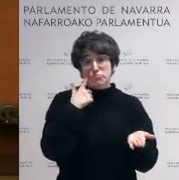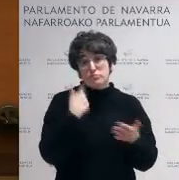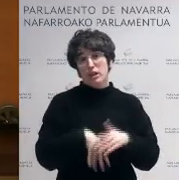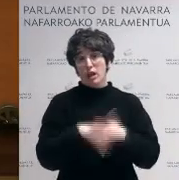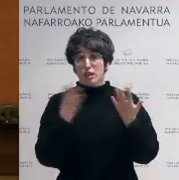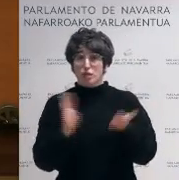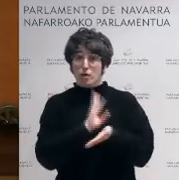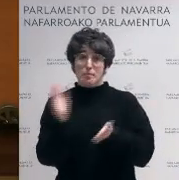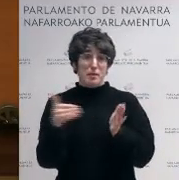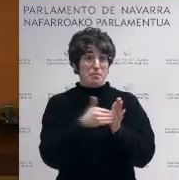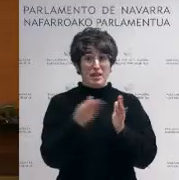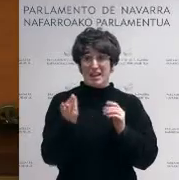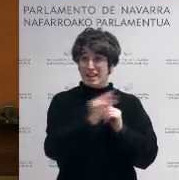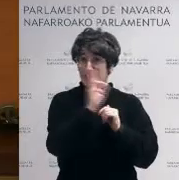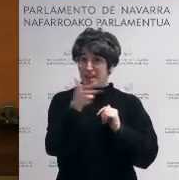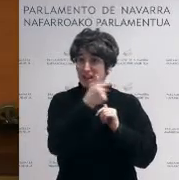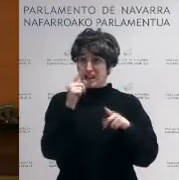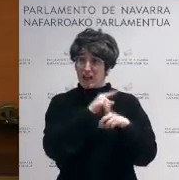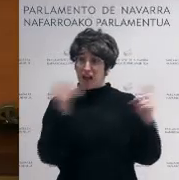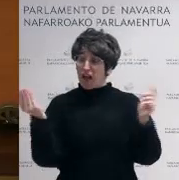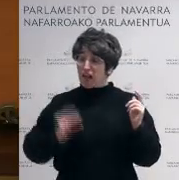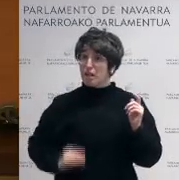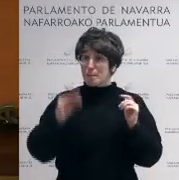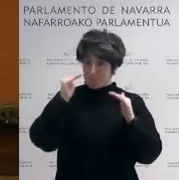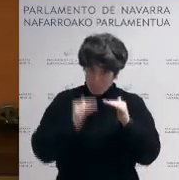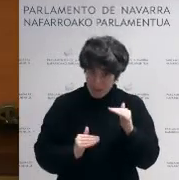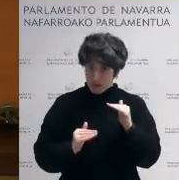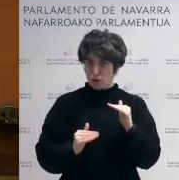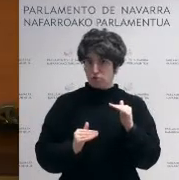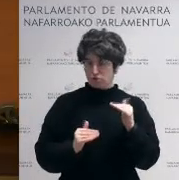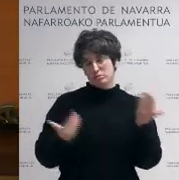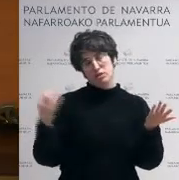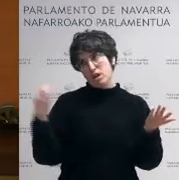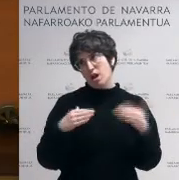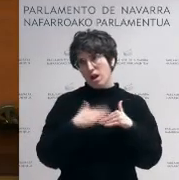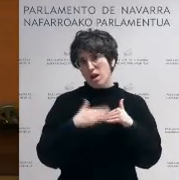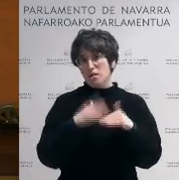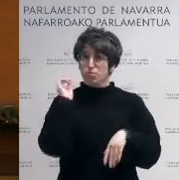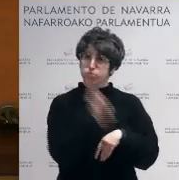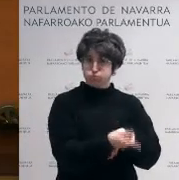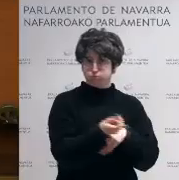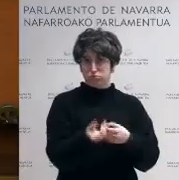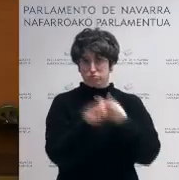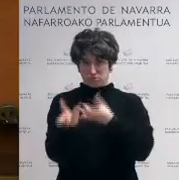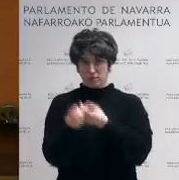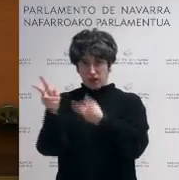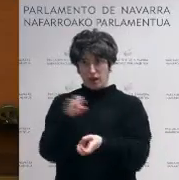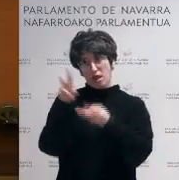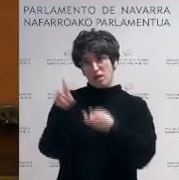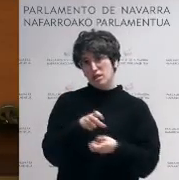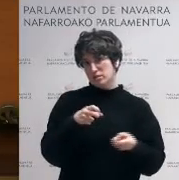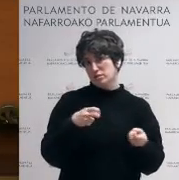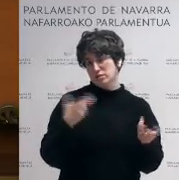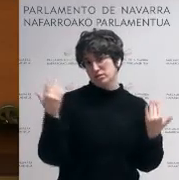19.000 euros no declaren IRPF. ¿Se puede hacer técnicamente? Claro, pese a lo que ustedes digan y sus medios de cabecera.